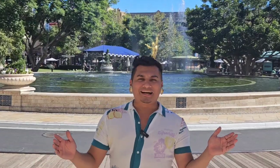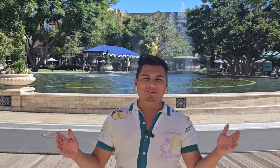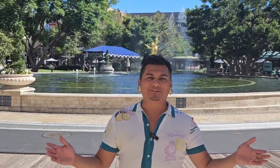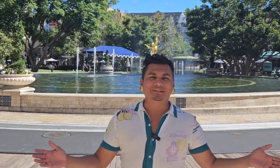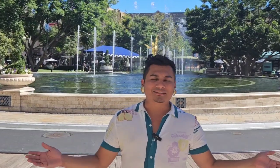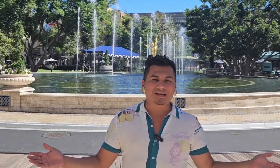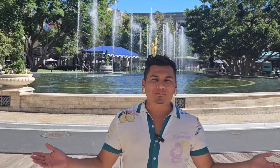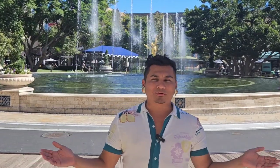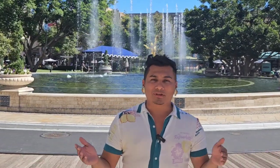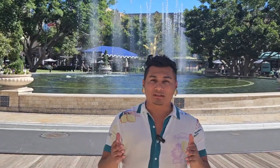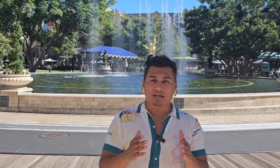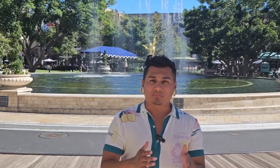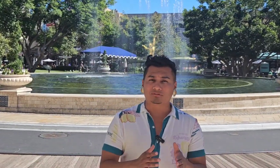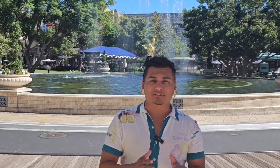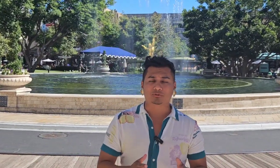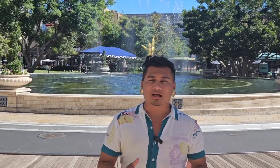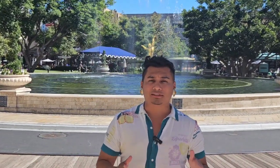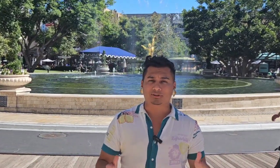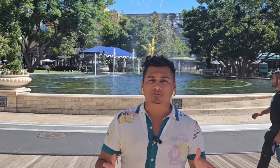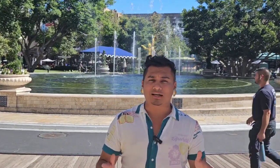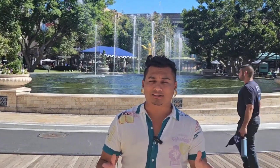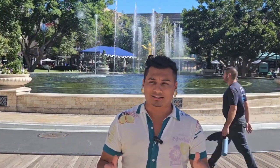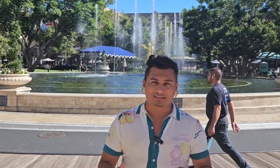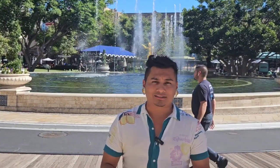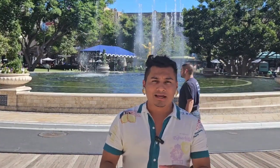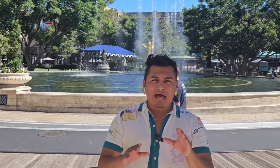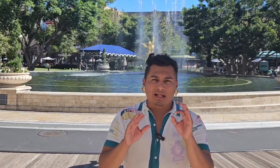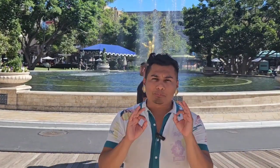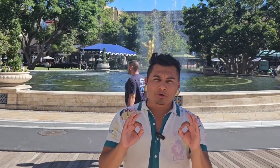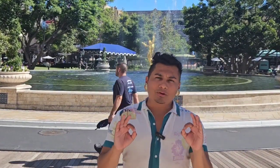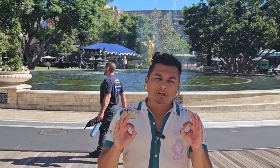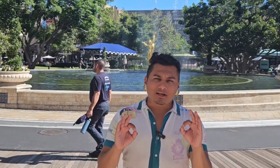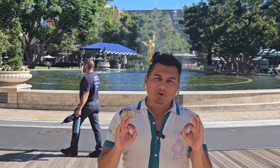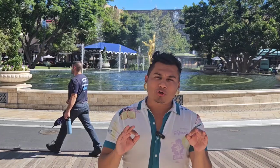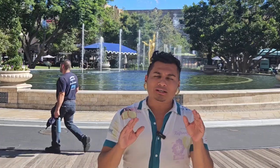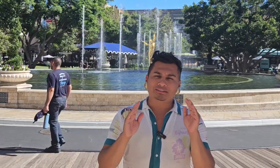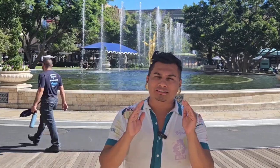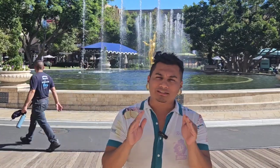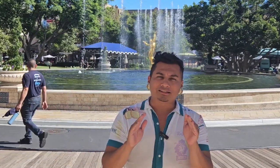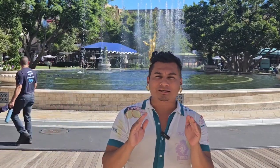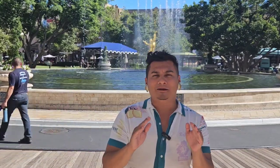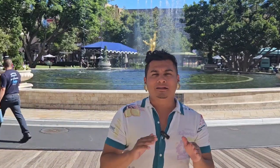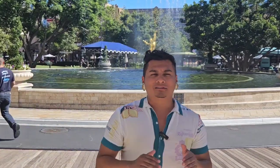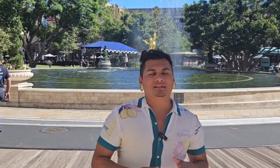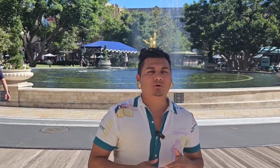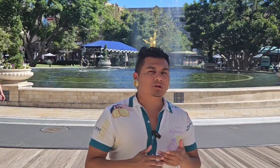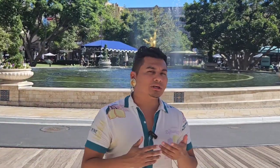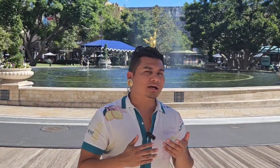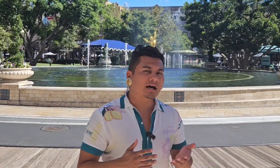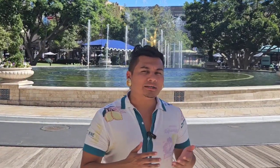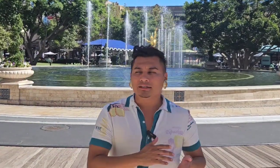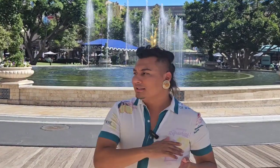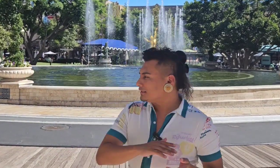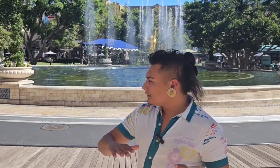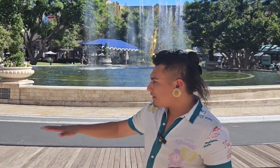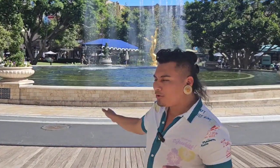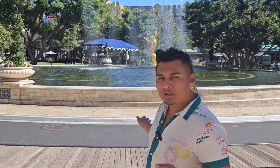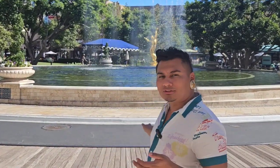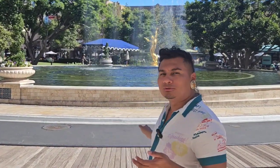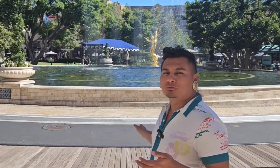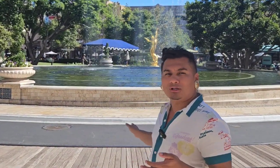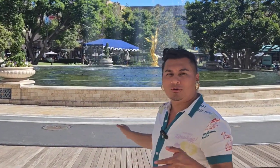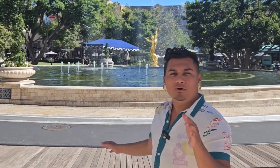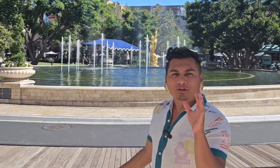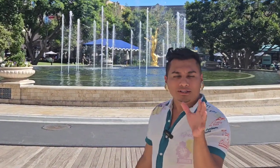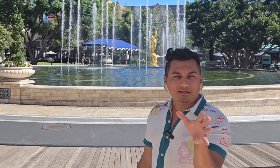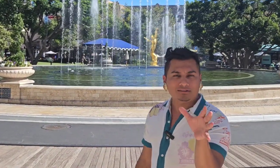Esta familia, bueno, ya estamos en la hermosa ciudad de Los Ángeles. El programa de ahora se trata de lo que hay debajo